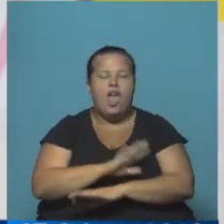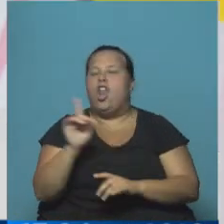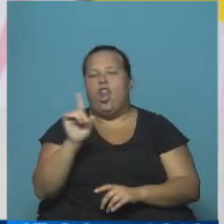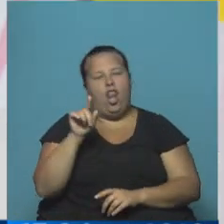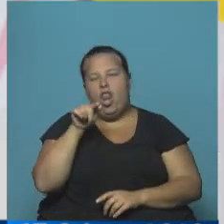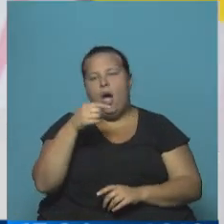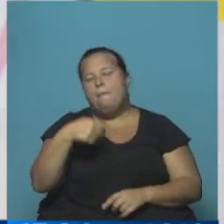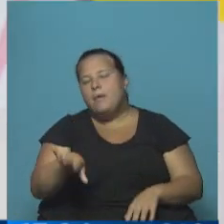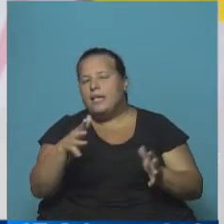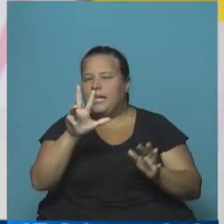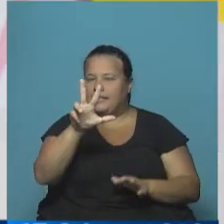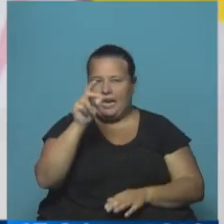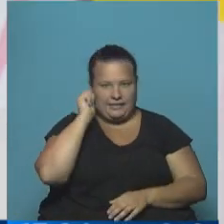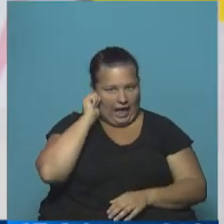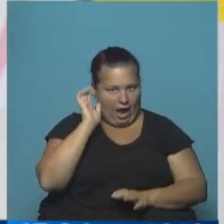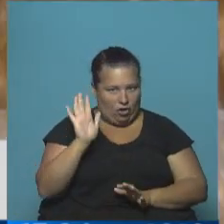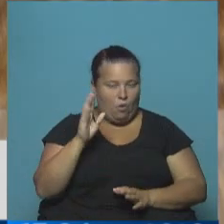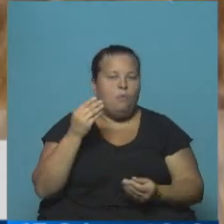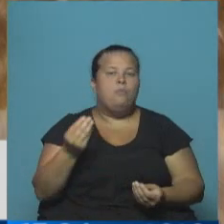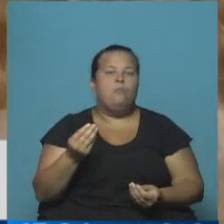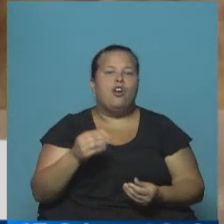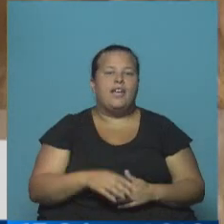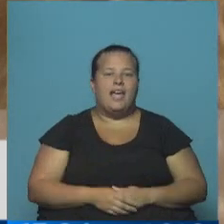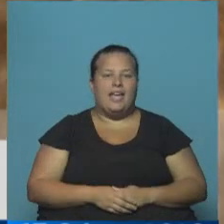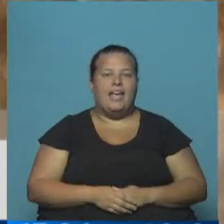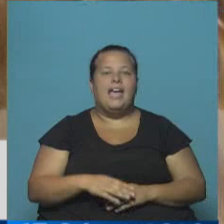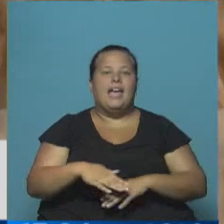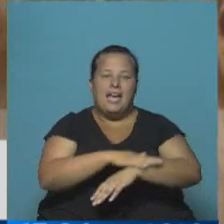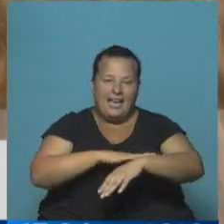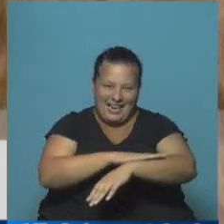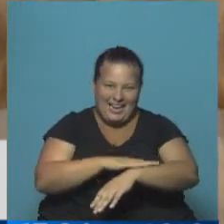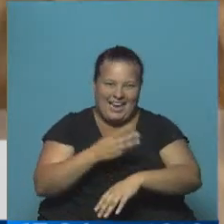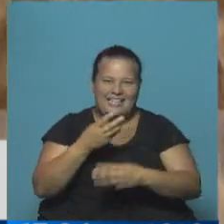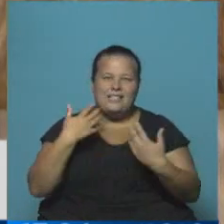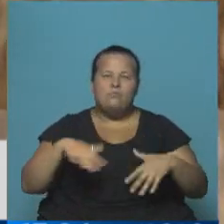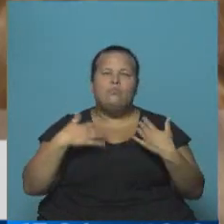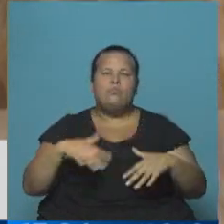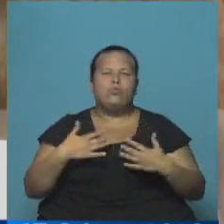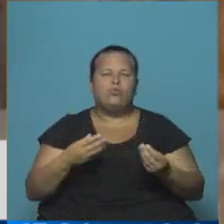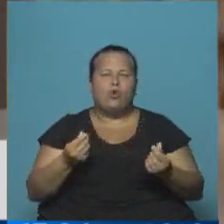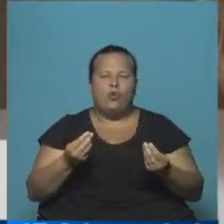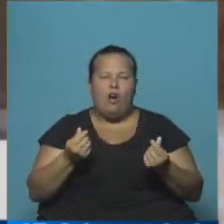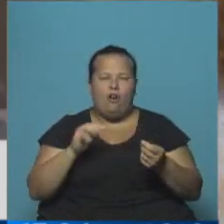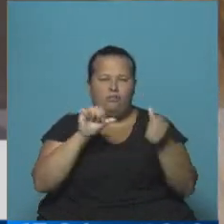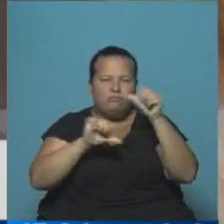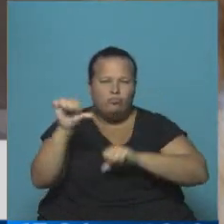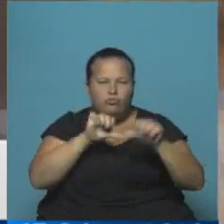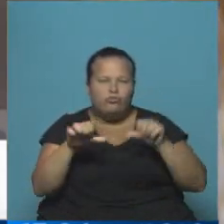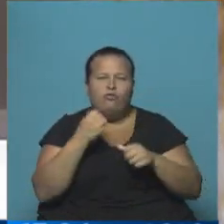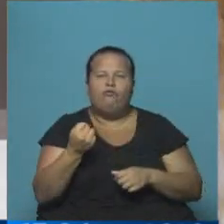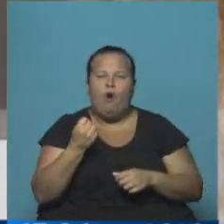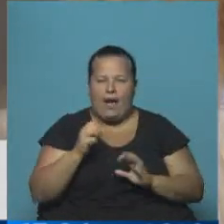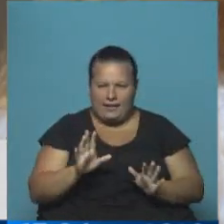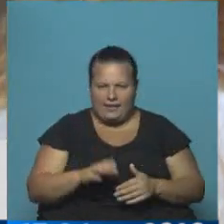no es más o menos de 3 años porque es un producto que viste tiene mucha mucha fórmula muy